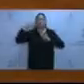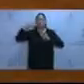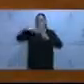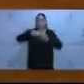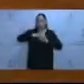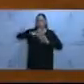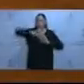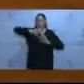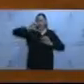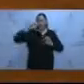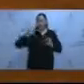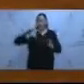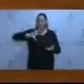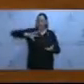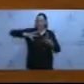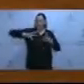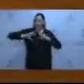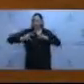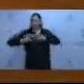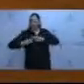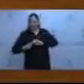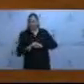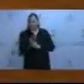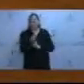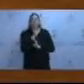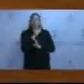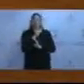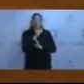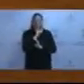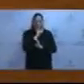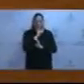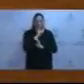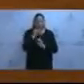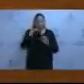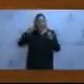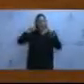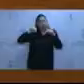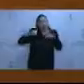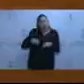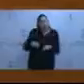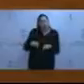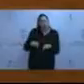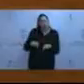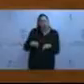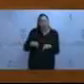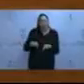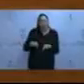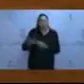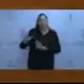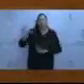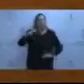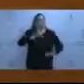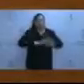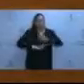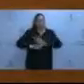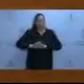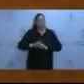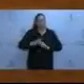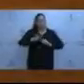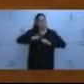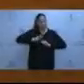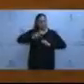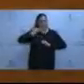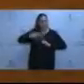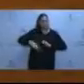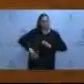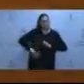europea de la sociedad, ¿no? Y yo creo que es aquí donde se puede producir esa confusión. Este tema es evidente